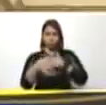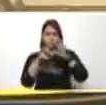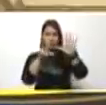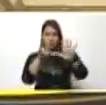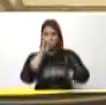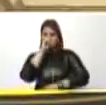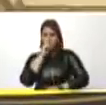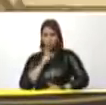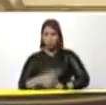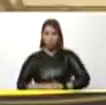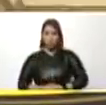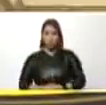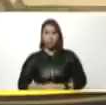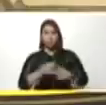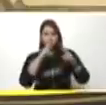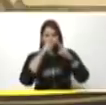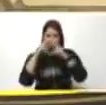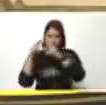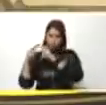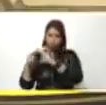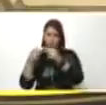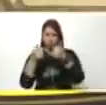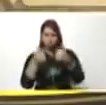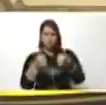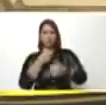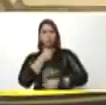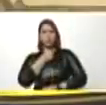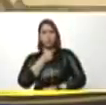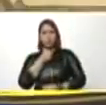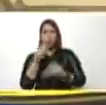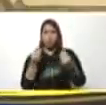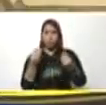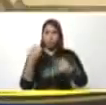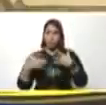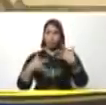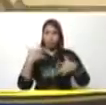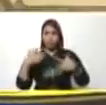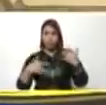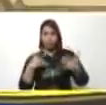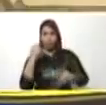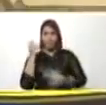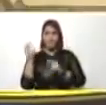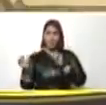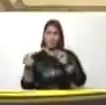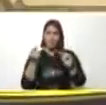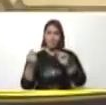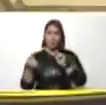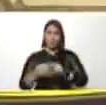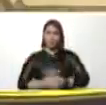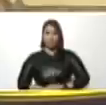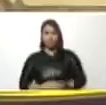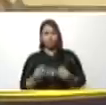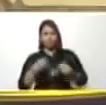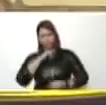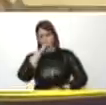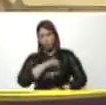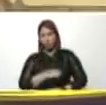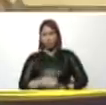7 años. Conozco muy bien y me gusta mucho la actividad parlamentaria. Mucho, pero mucho, bastante.